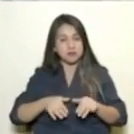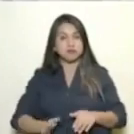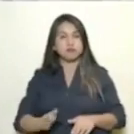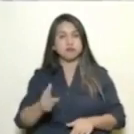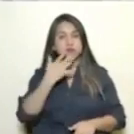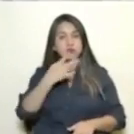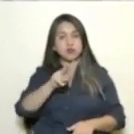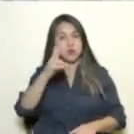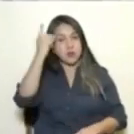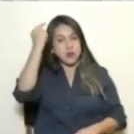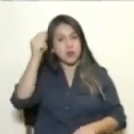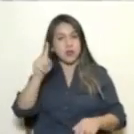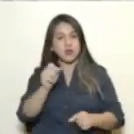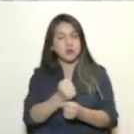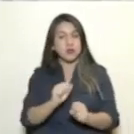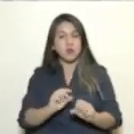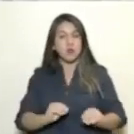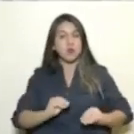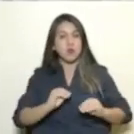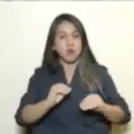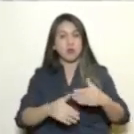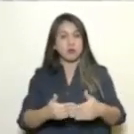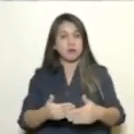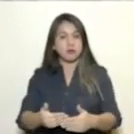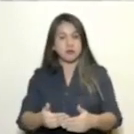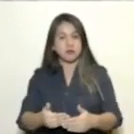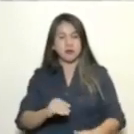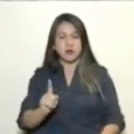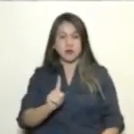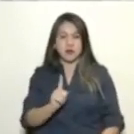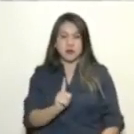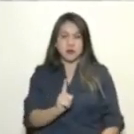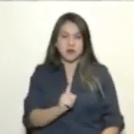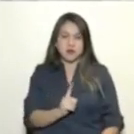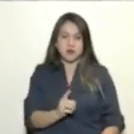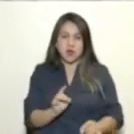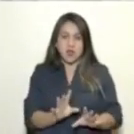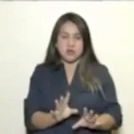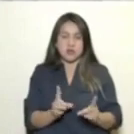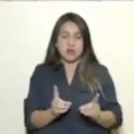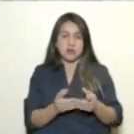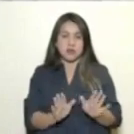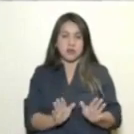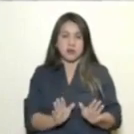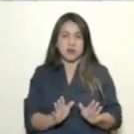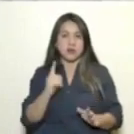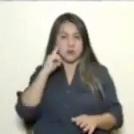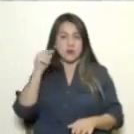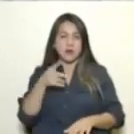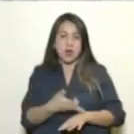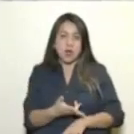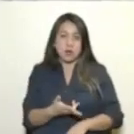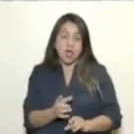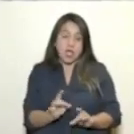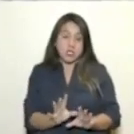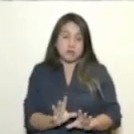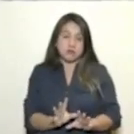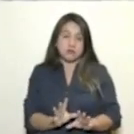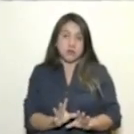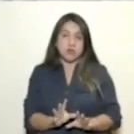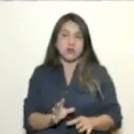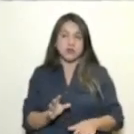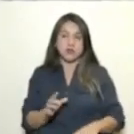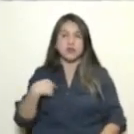las ideas de ellos no se pueden implementar. No me parece muy democrática la afirmación, pero eso es lo que hay. Y entonces yo creo que